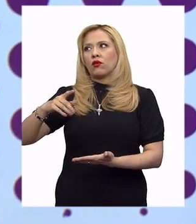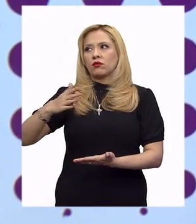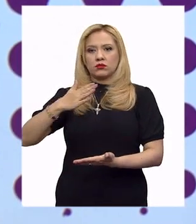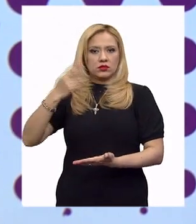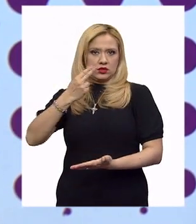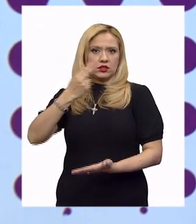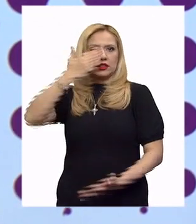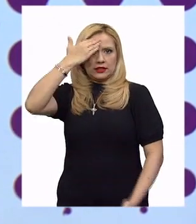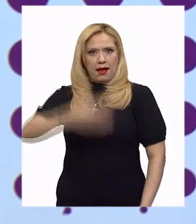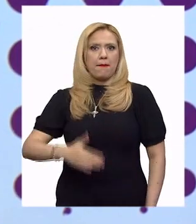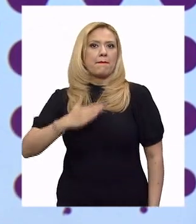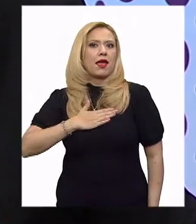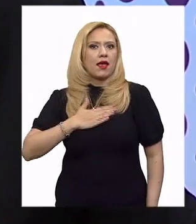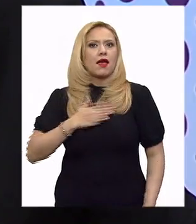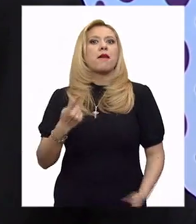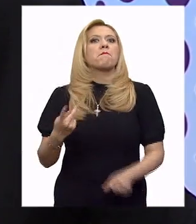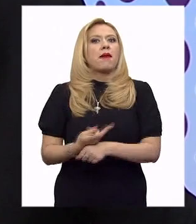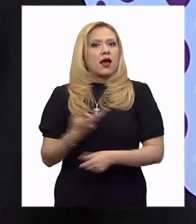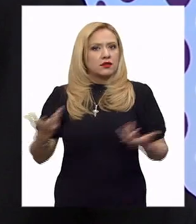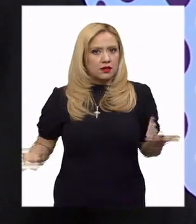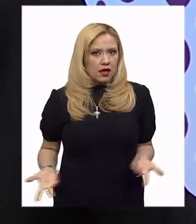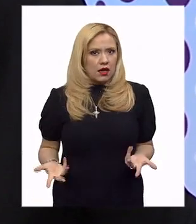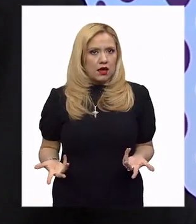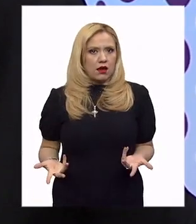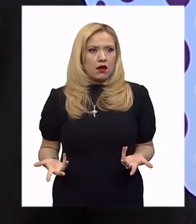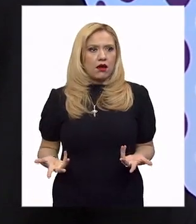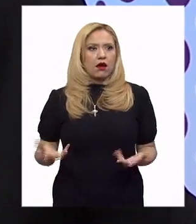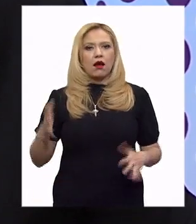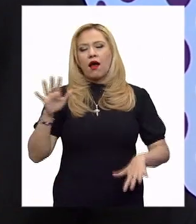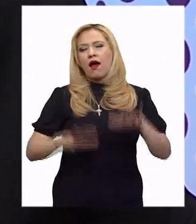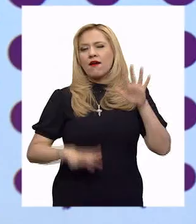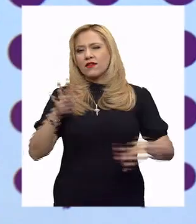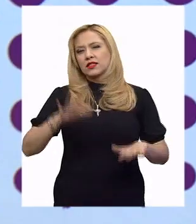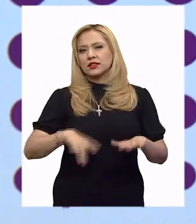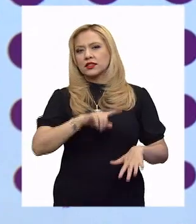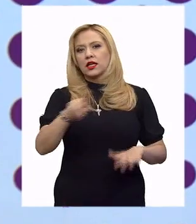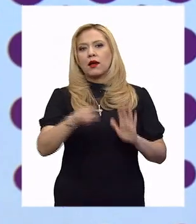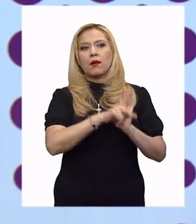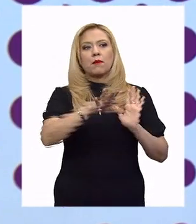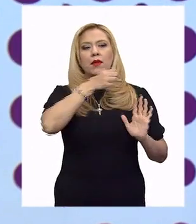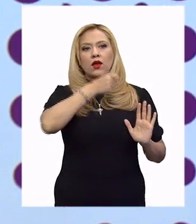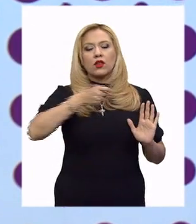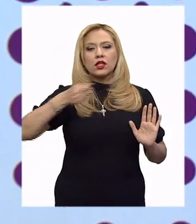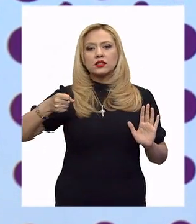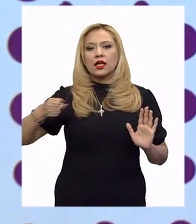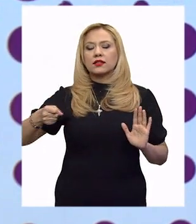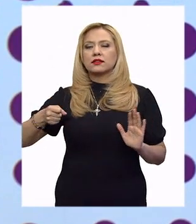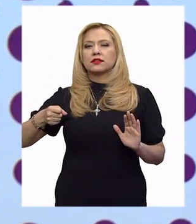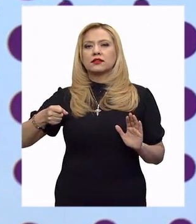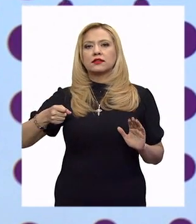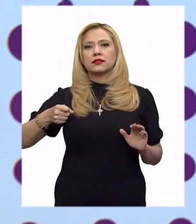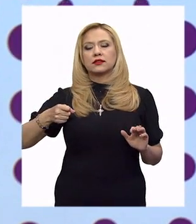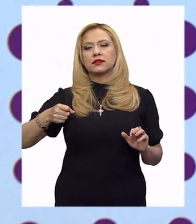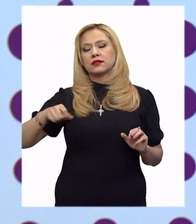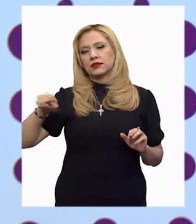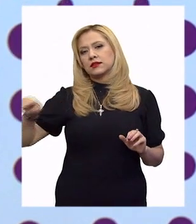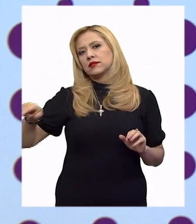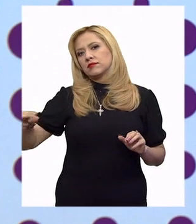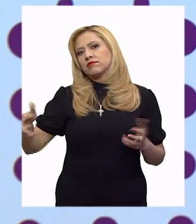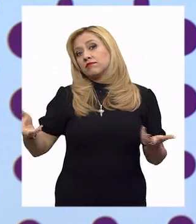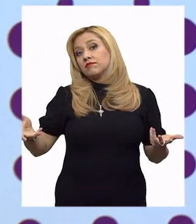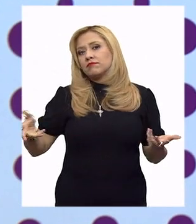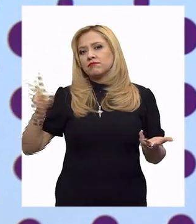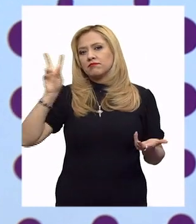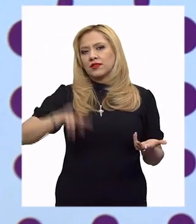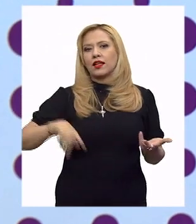sociedad tiene el derecho a saber qué es lo que está pasando y de los, muchas veces, por ejemplo, los periodistas particularmente, Exacto. quien en buena medida también